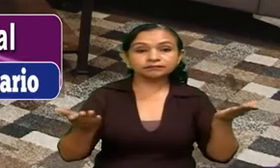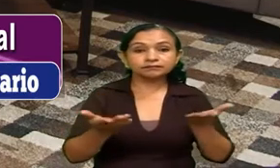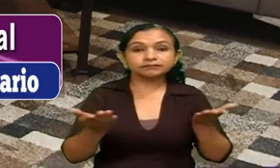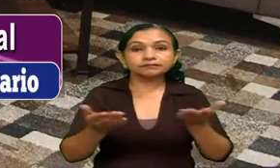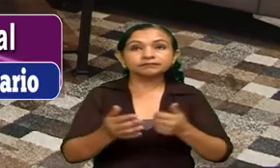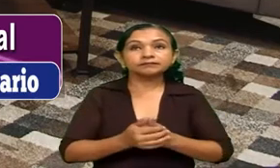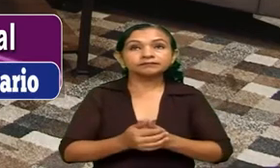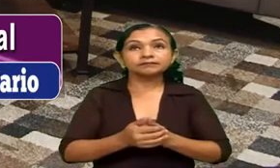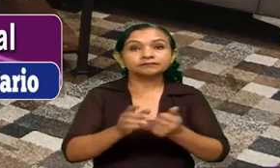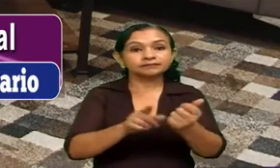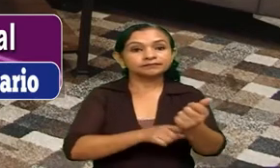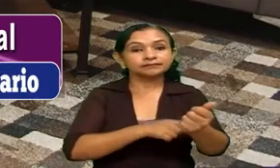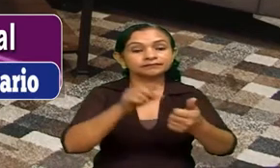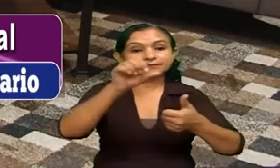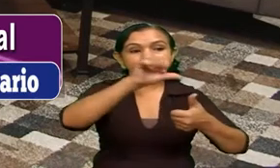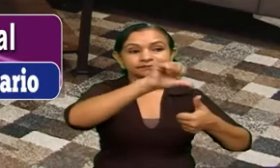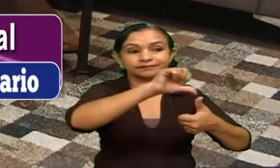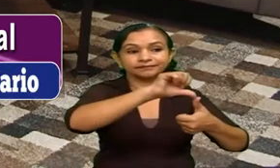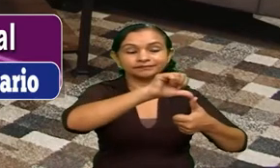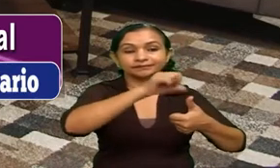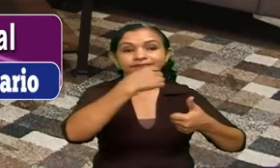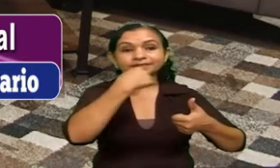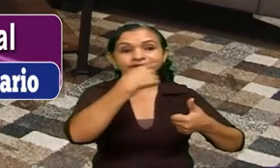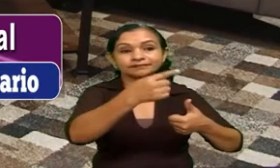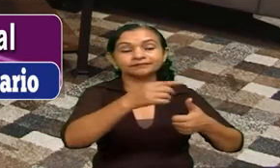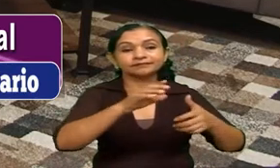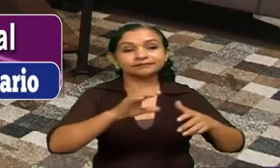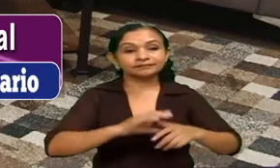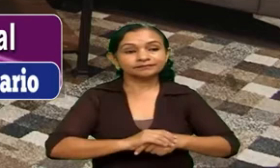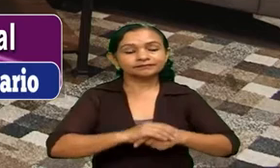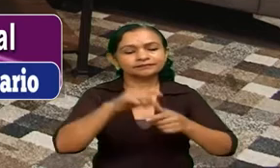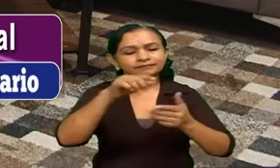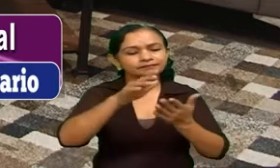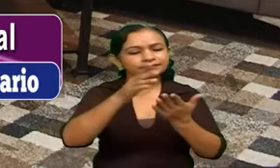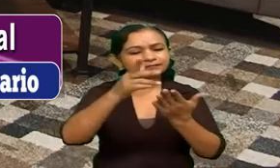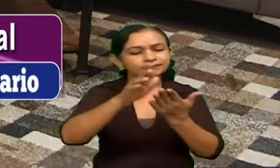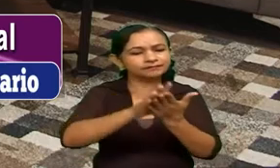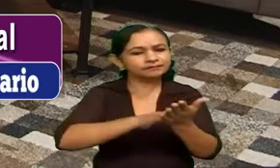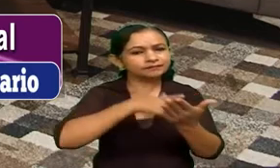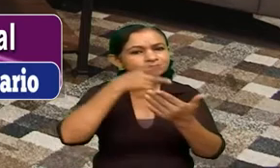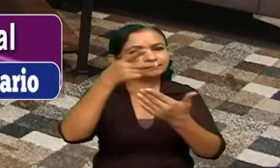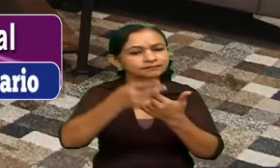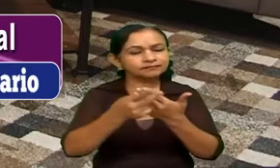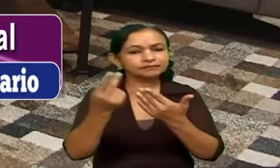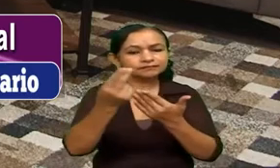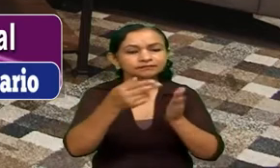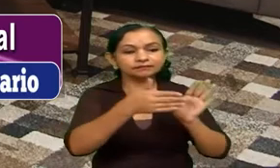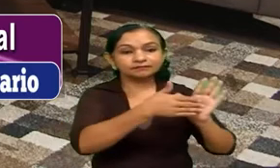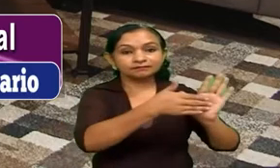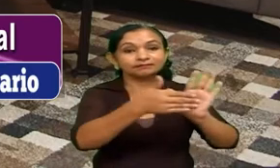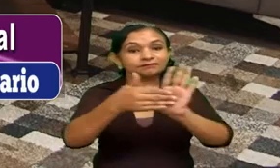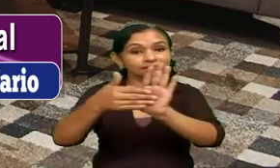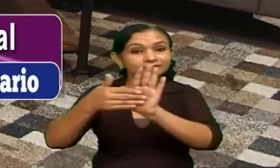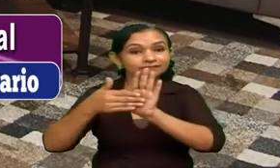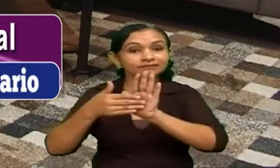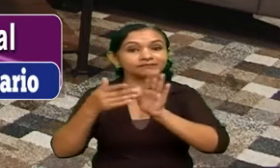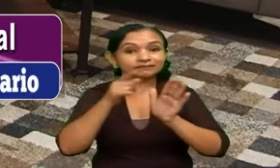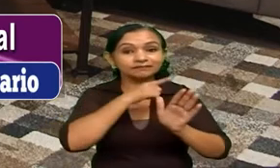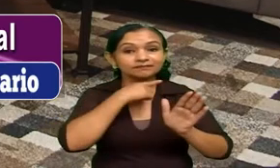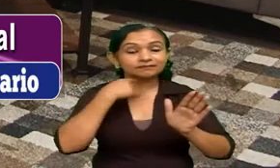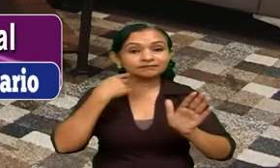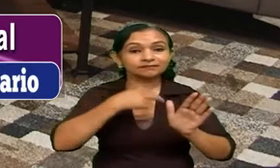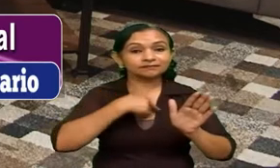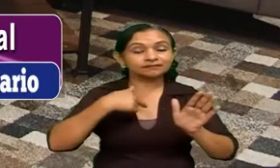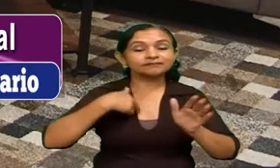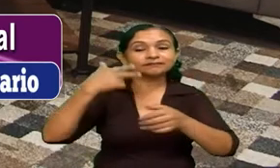a los hermanos de Centroamérica, decía, este programa está siendo utilizado como modelo, se va a implementar